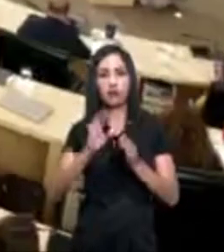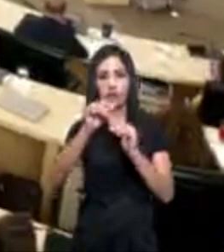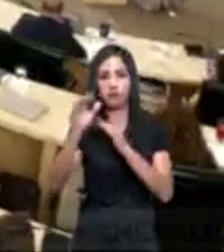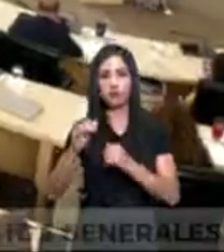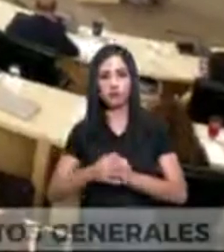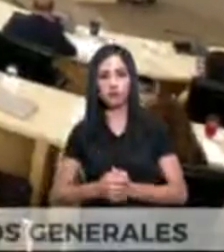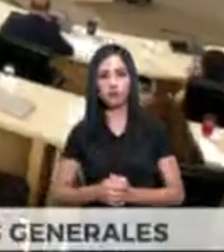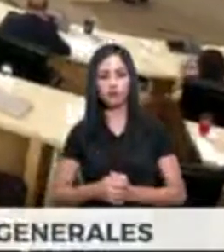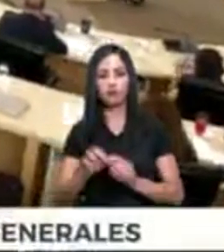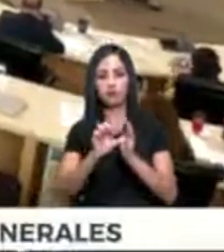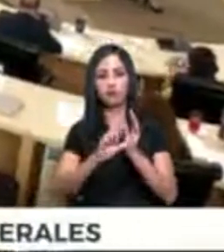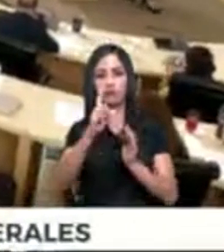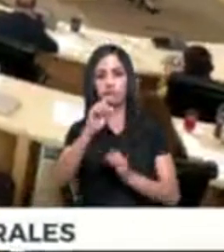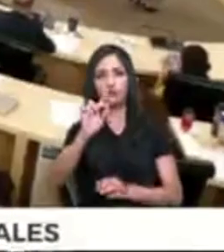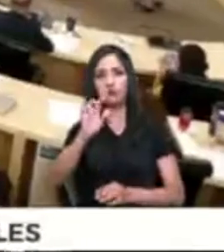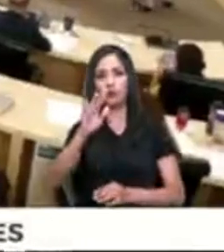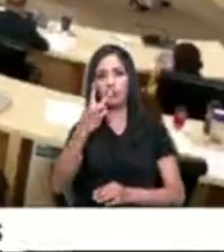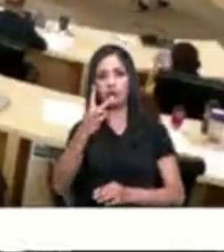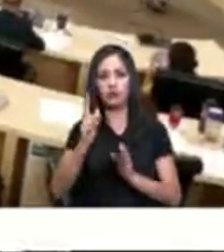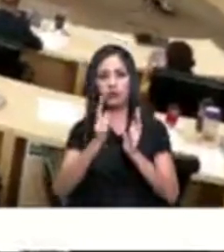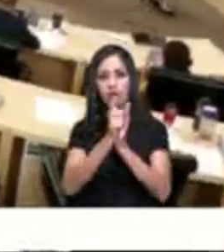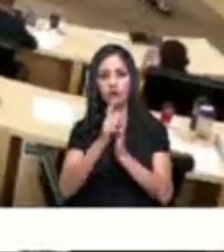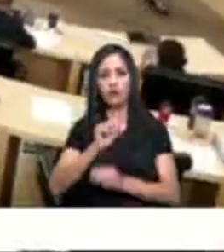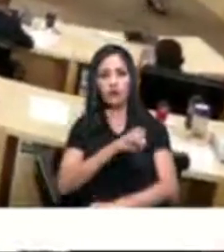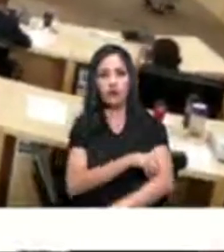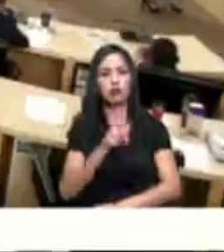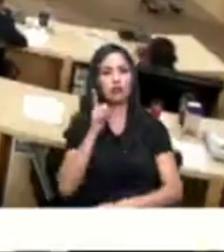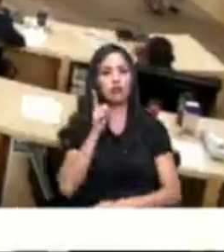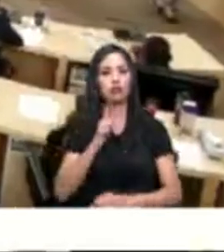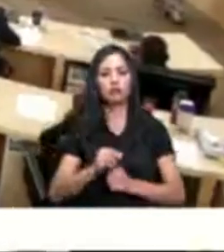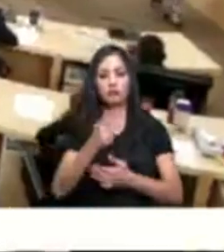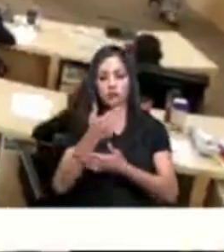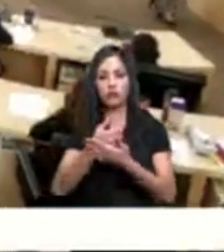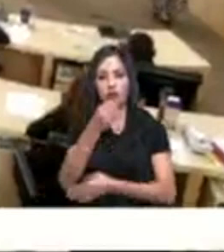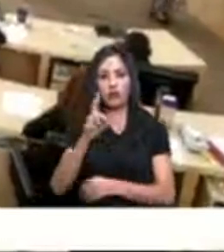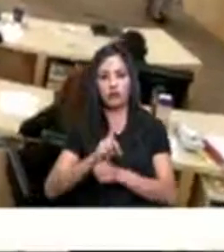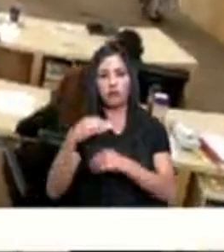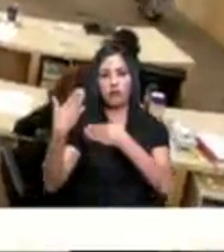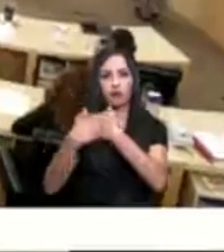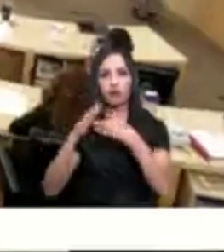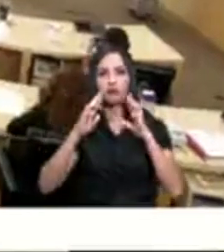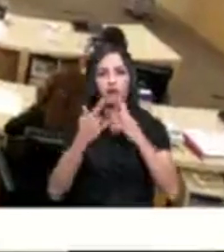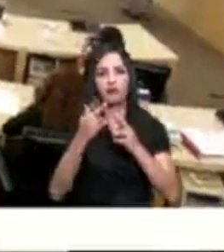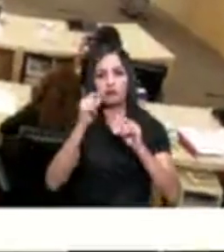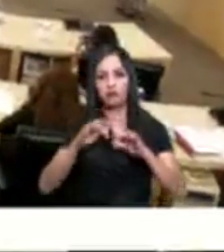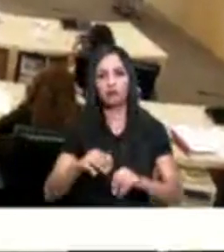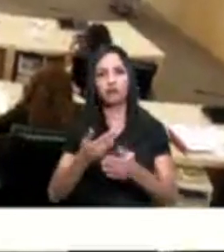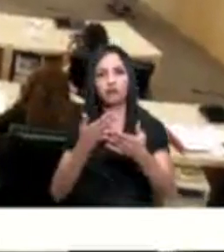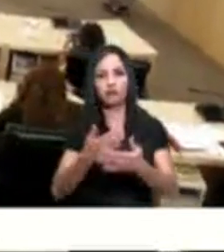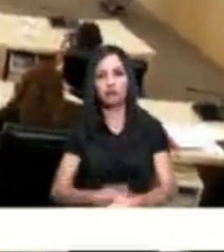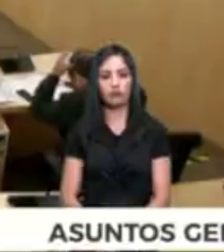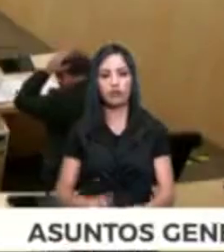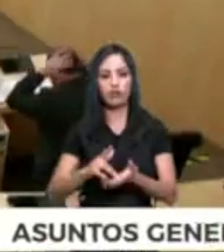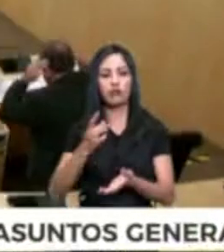que el tiradero municipal se regularice conforme a la norma oficial mexicana NOM 083 de la Semarnat. De